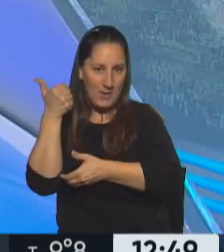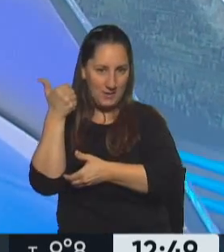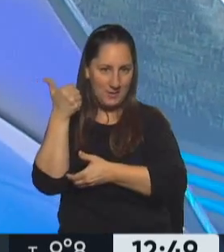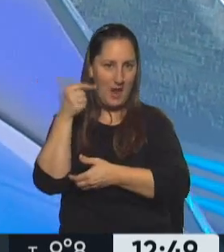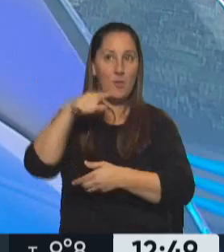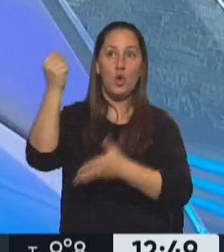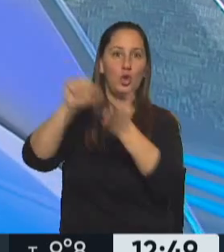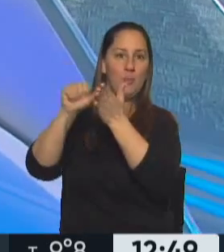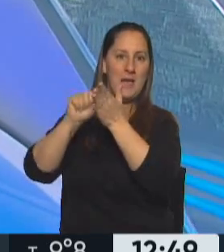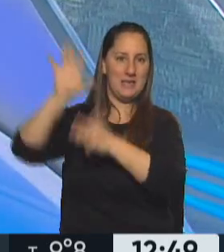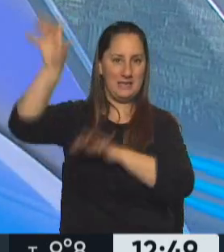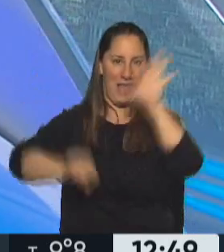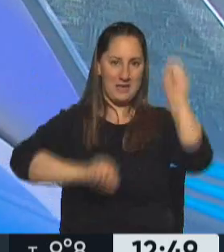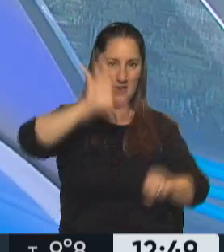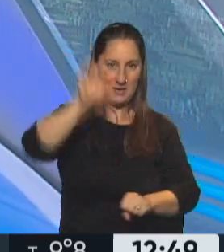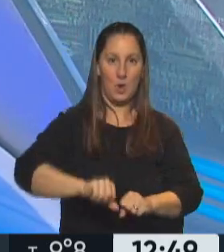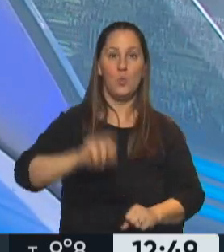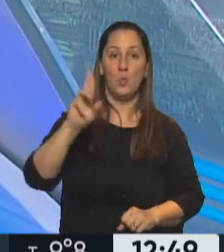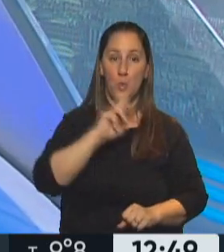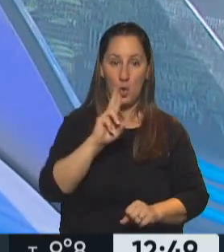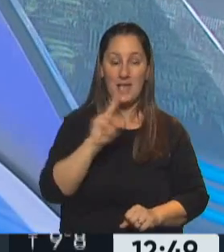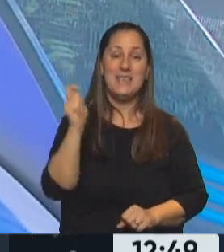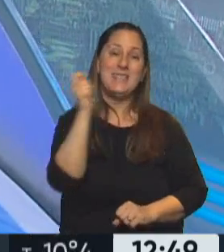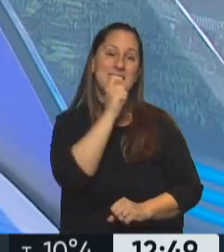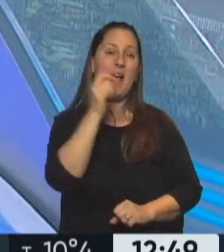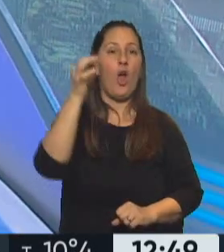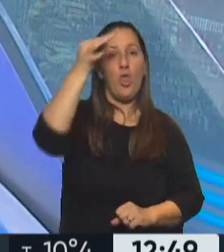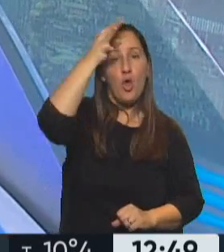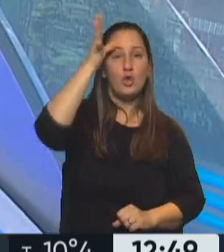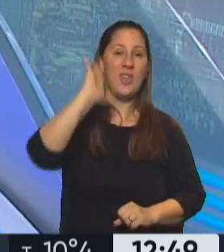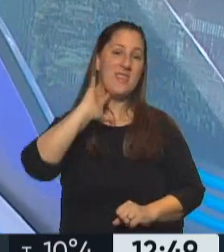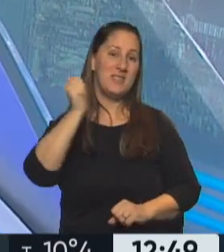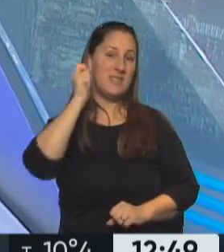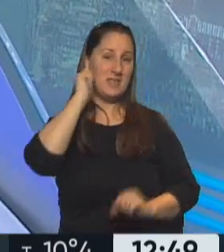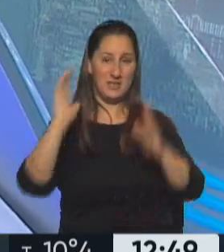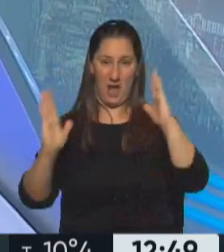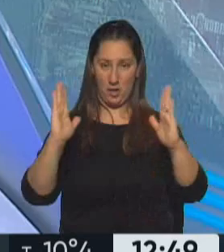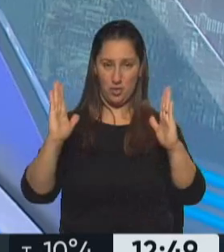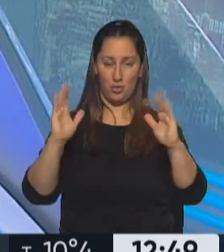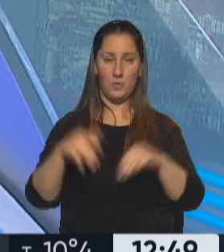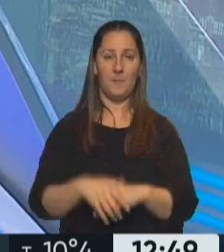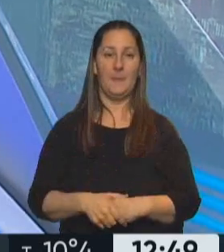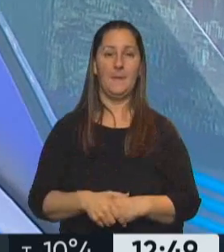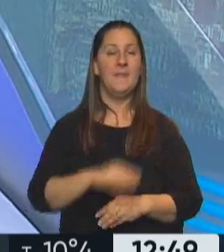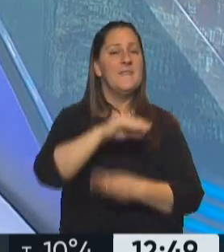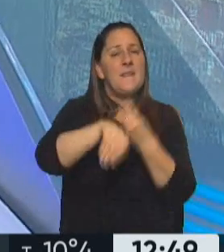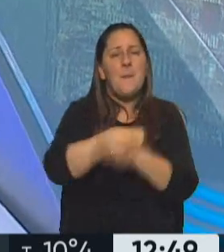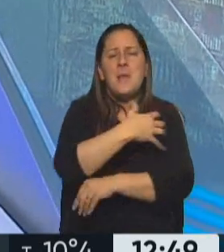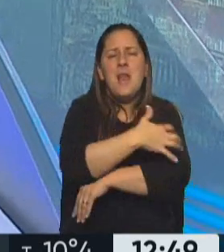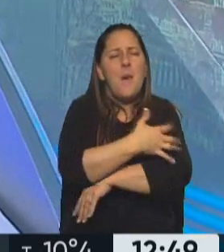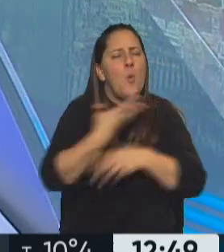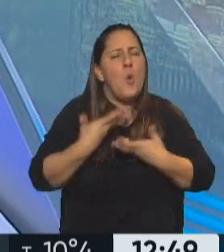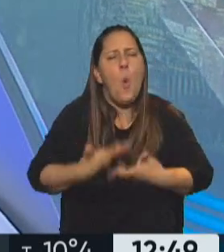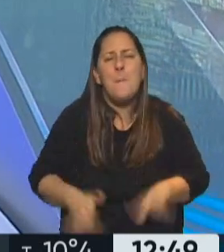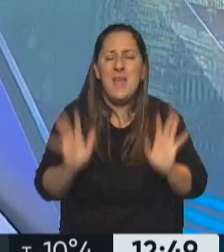de otros países no digamos eran chicas de 12 16 años de 12 16 de familias muy humildes Y qué